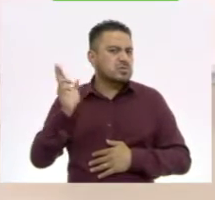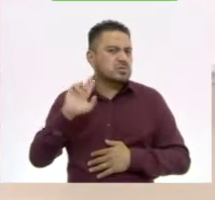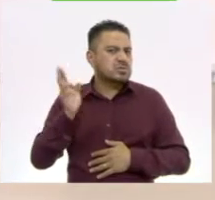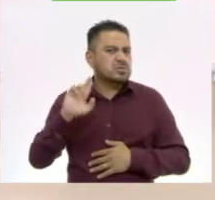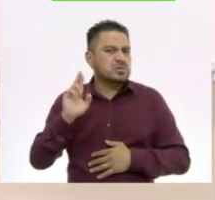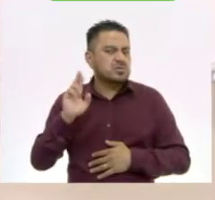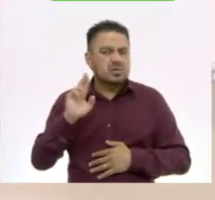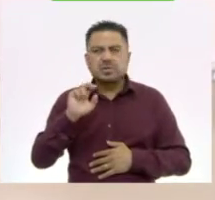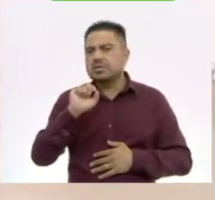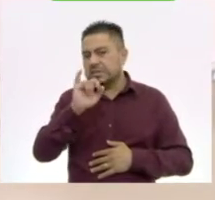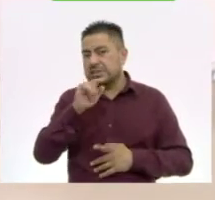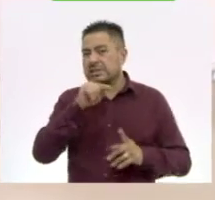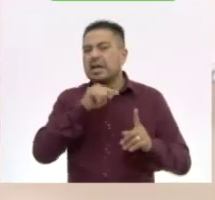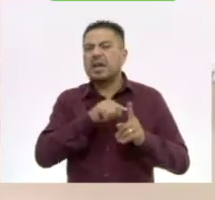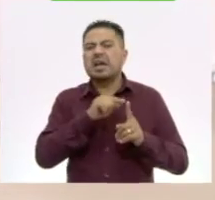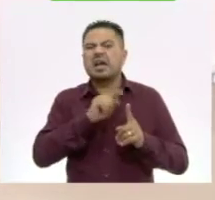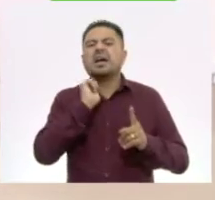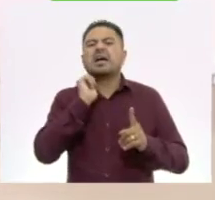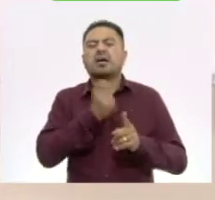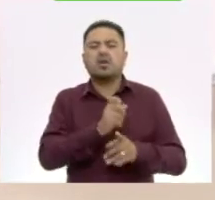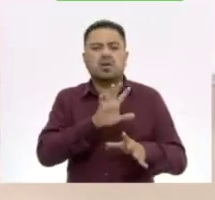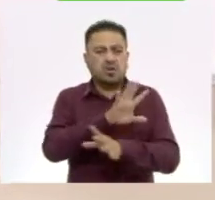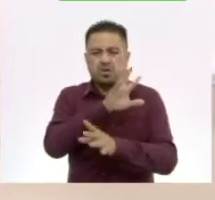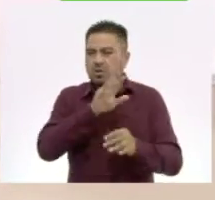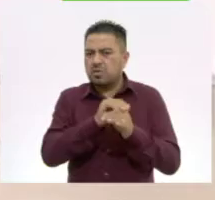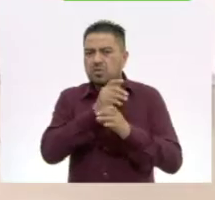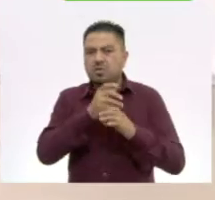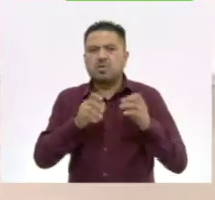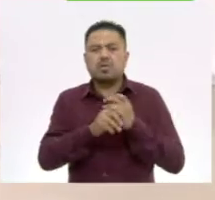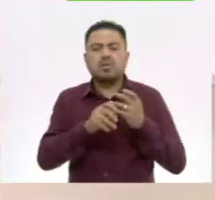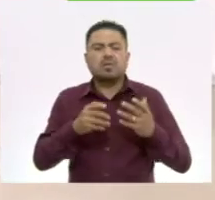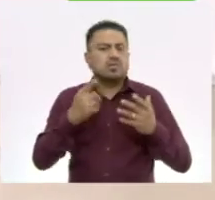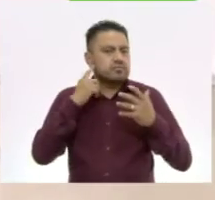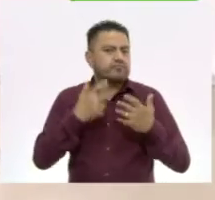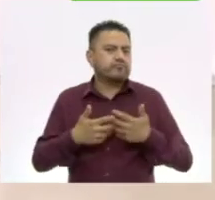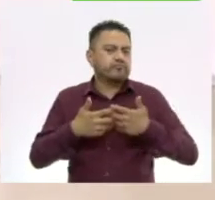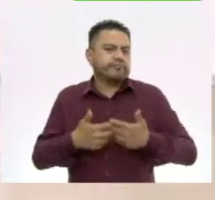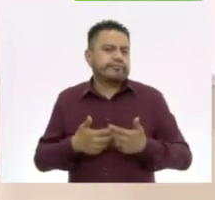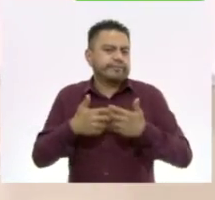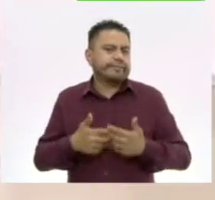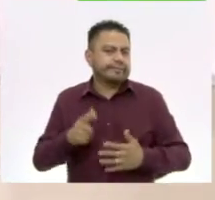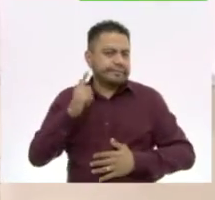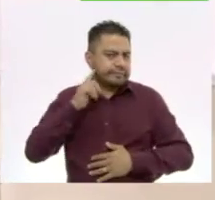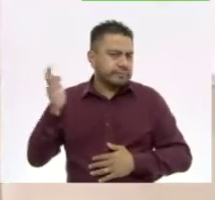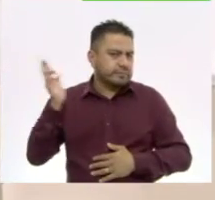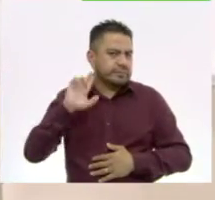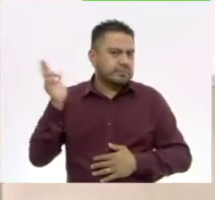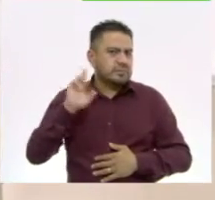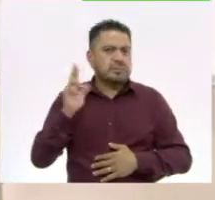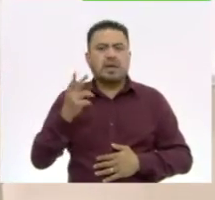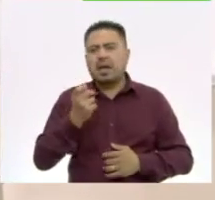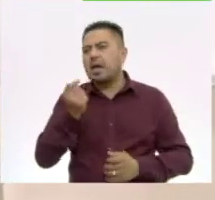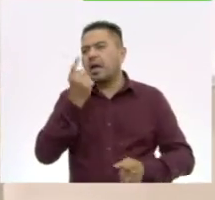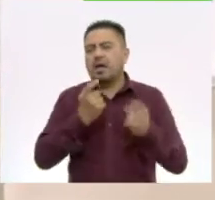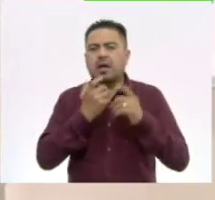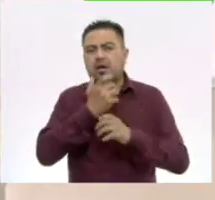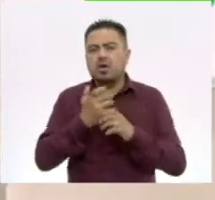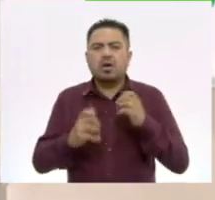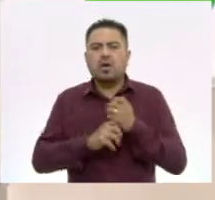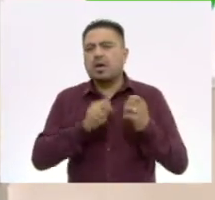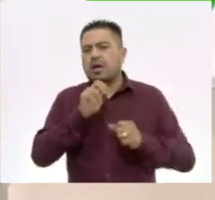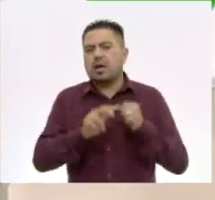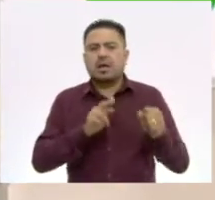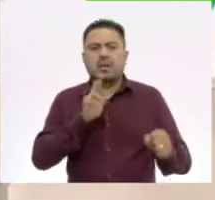una fuente sonora es todo objeto que produce un sonido al vibrar hay fuentes sonoras naturales